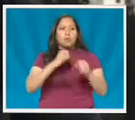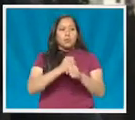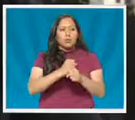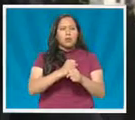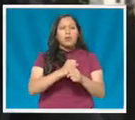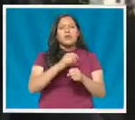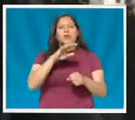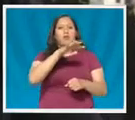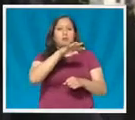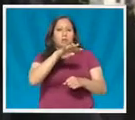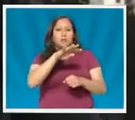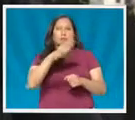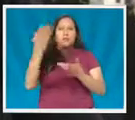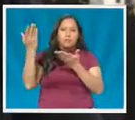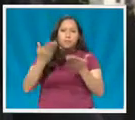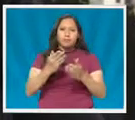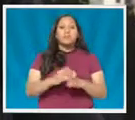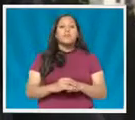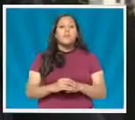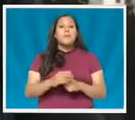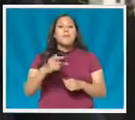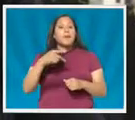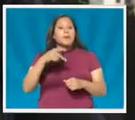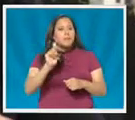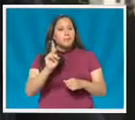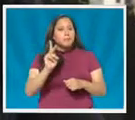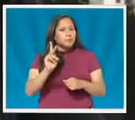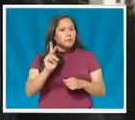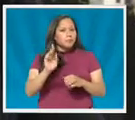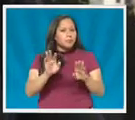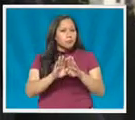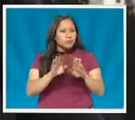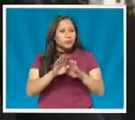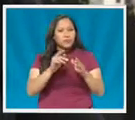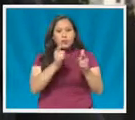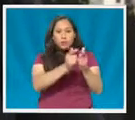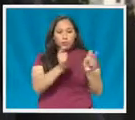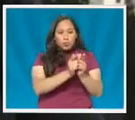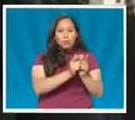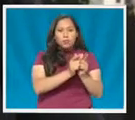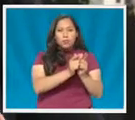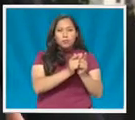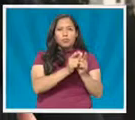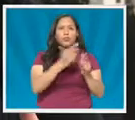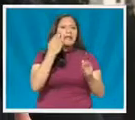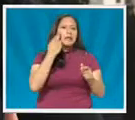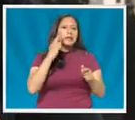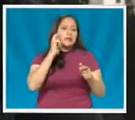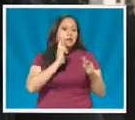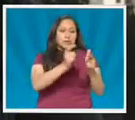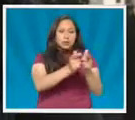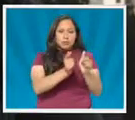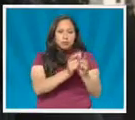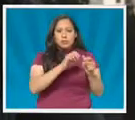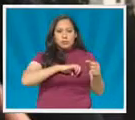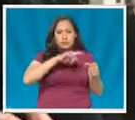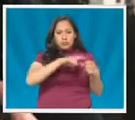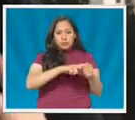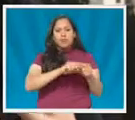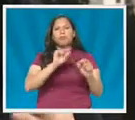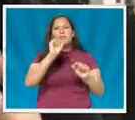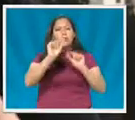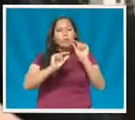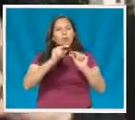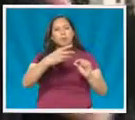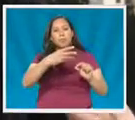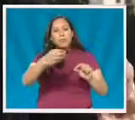siglo XIX. Ya. Pero no sale de estos grupos étnicos. Sí. Cuando empieza a expandirse